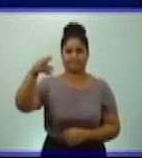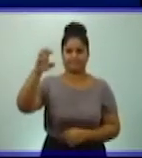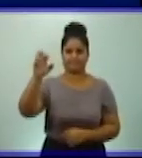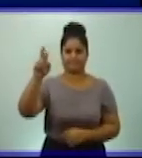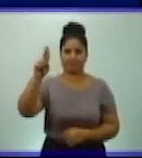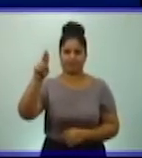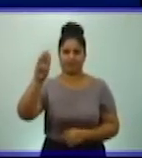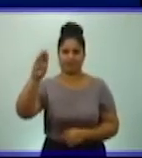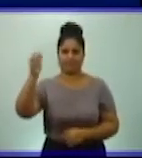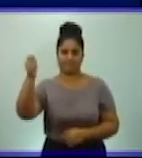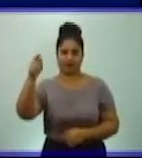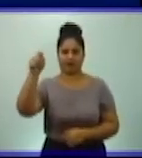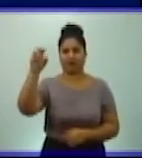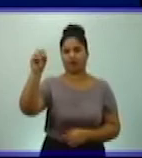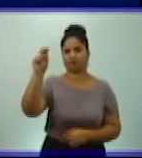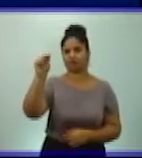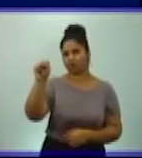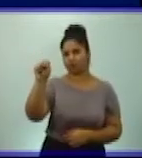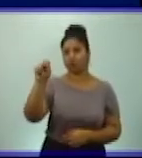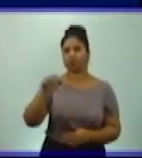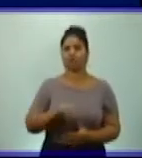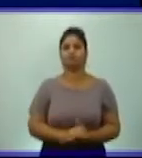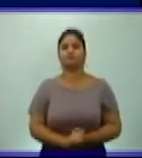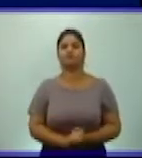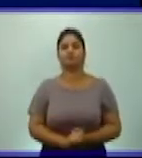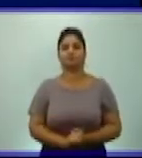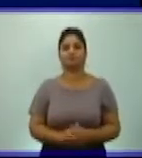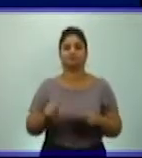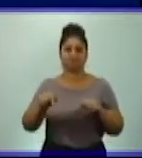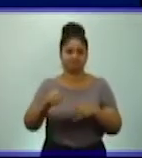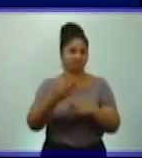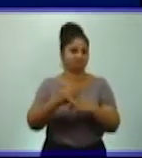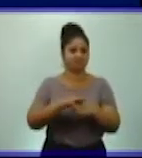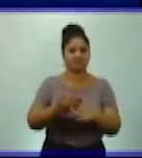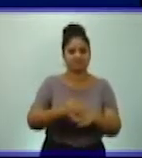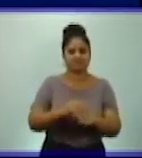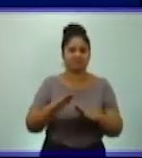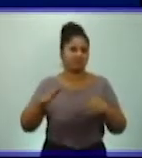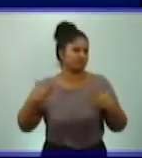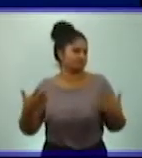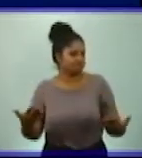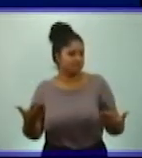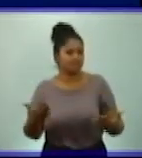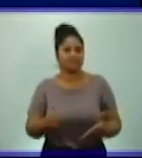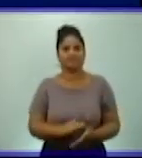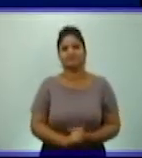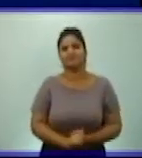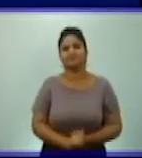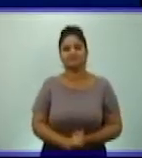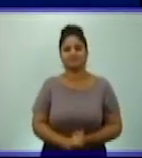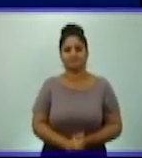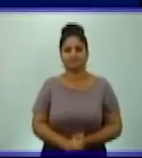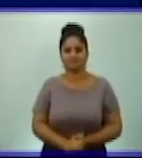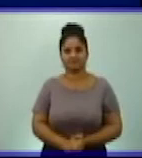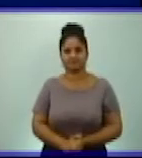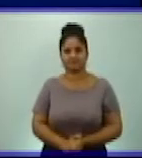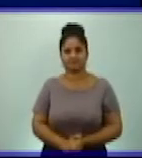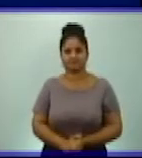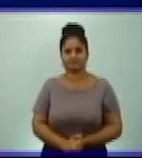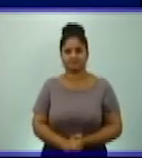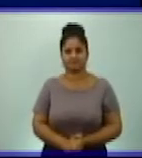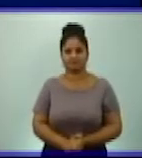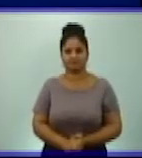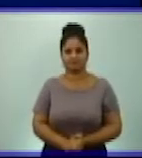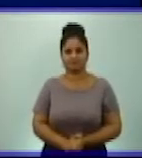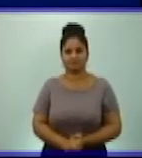realmente, ordenada la sintaxis de la oración, debiera decir, ni el vil recelo contraste tu quietud, porque la quietud es